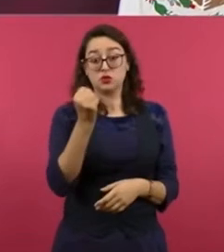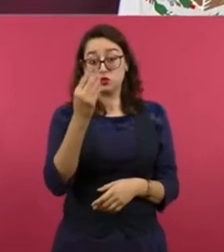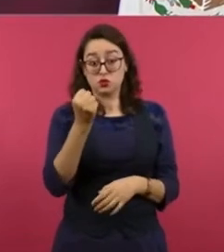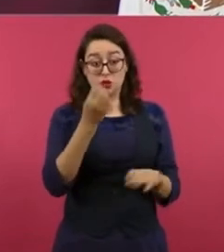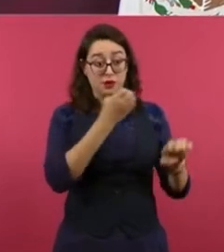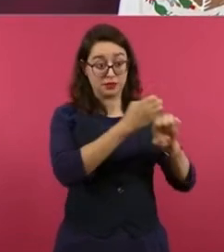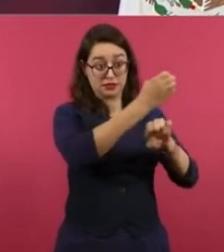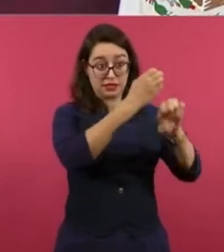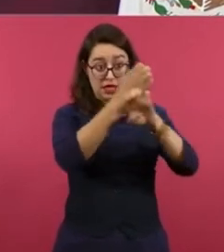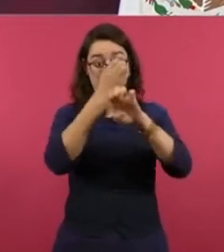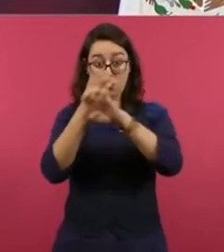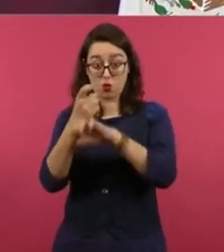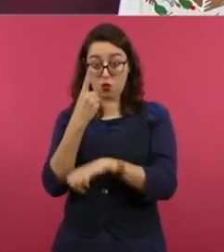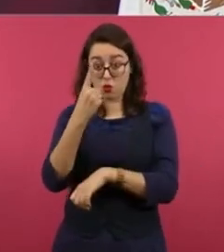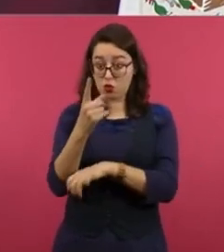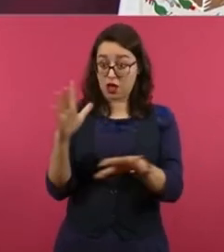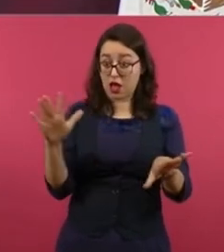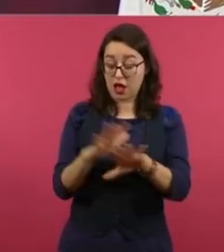está Chiapas.